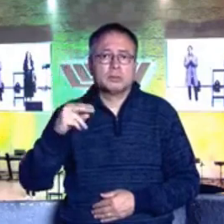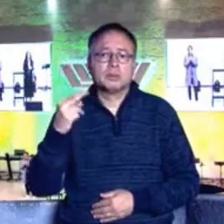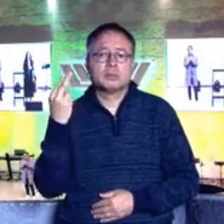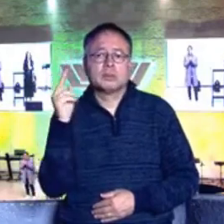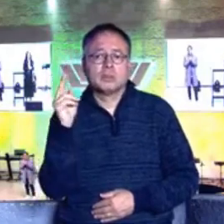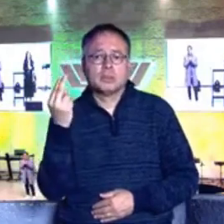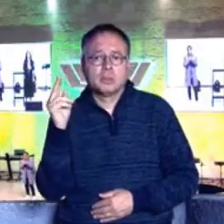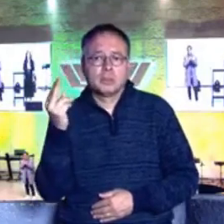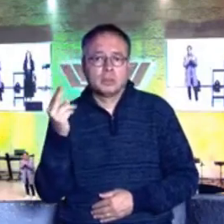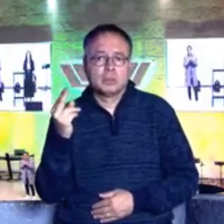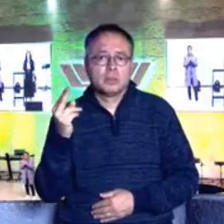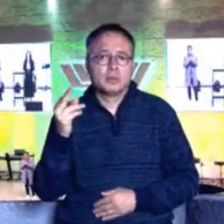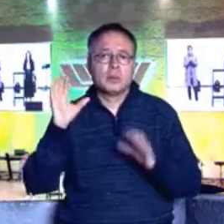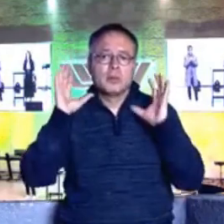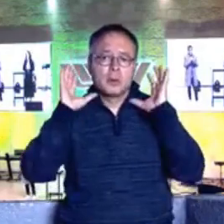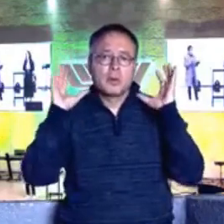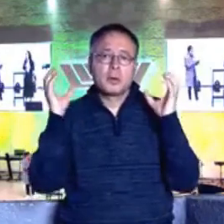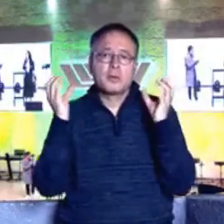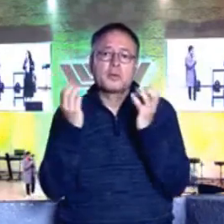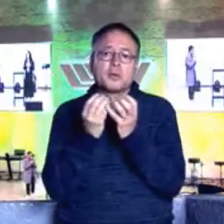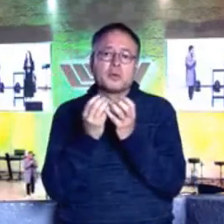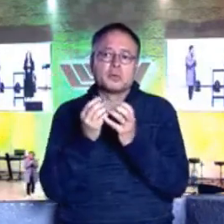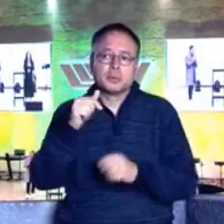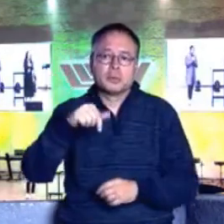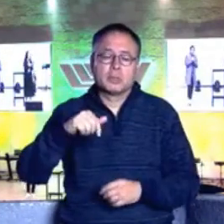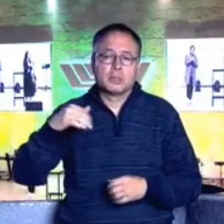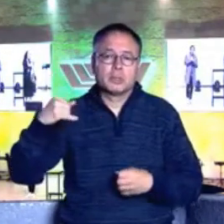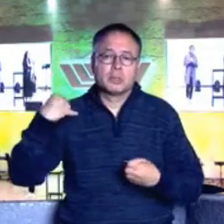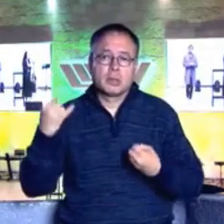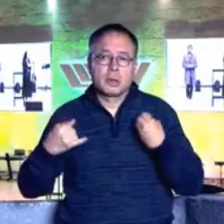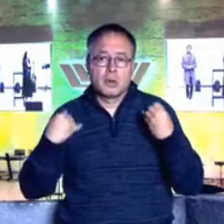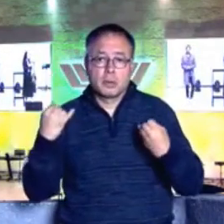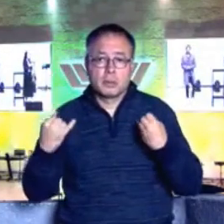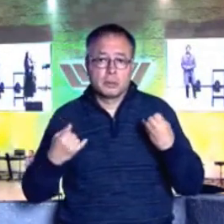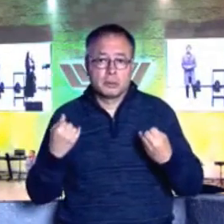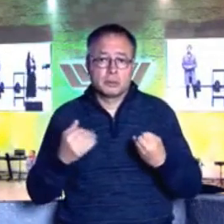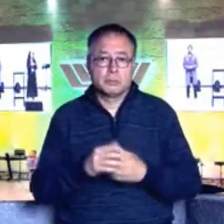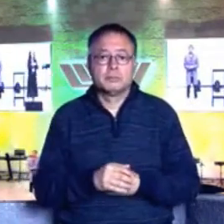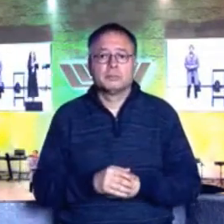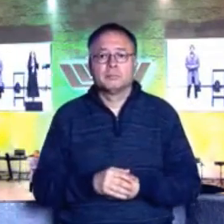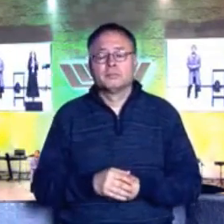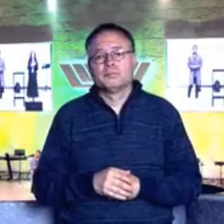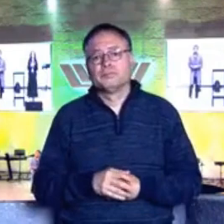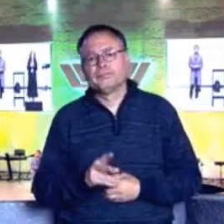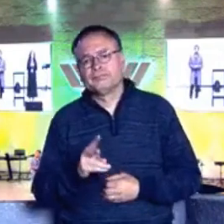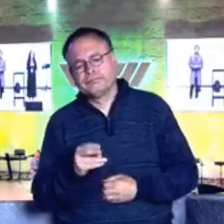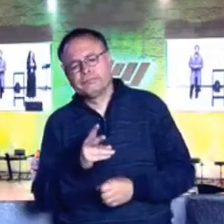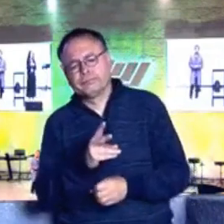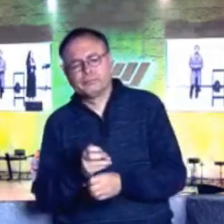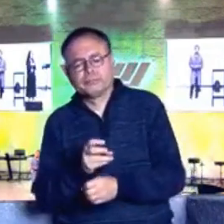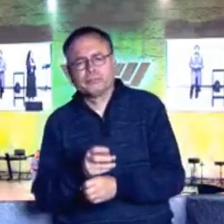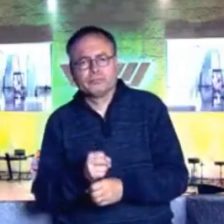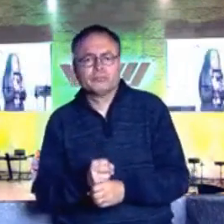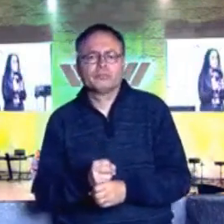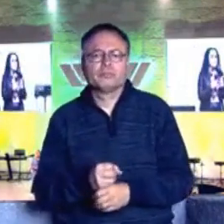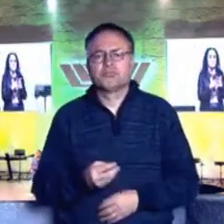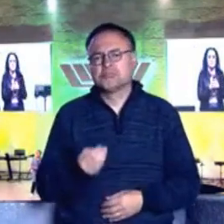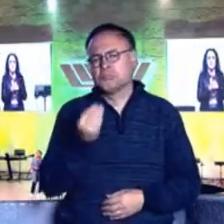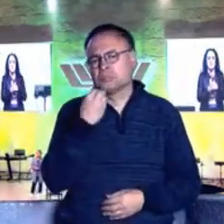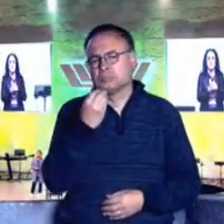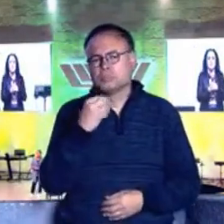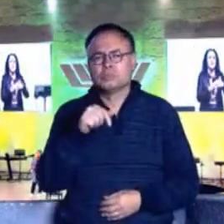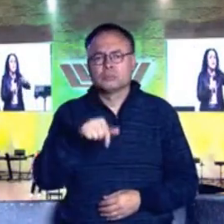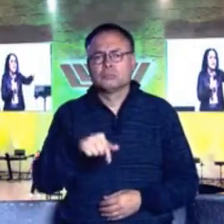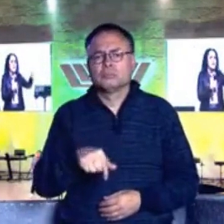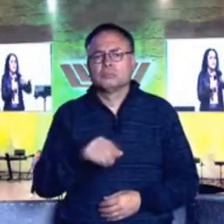congreso que va a estar padrísimo hermanos y también les invitamos a cal Cafe si hoy vienes con tu familia no sabes qué